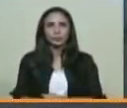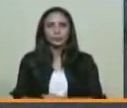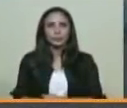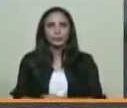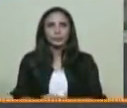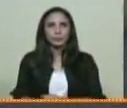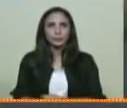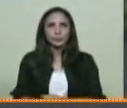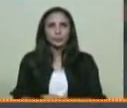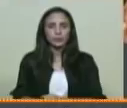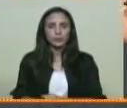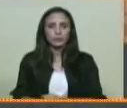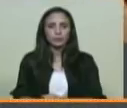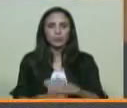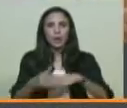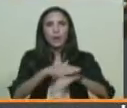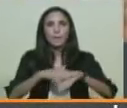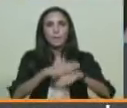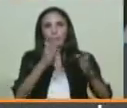para ellos.